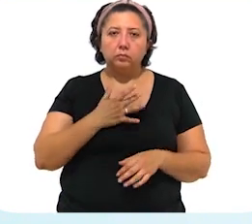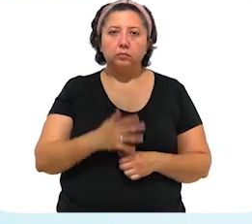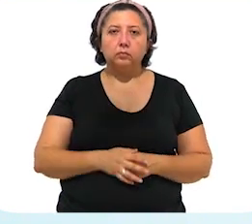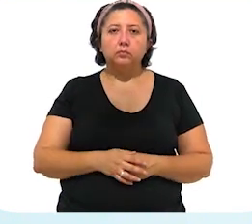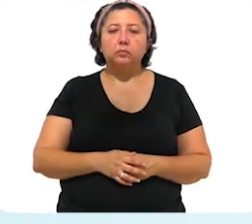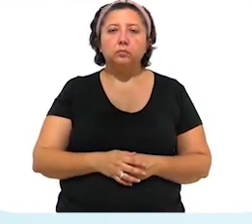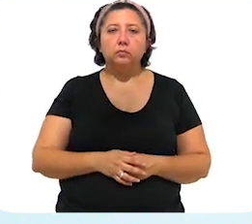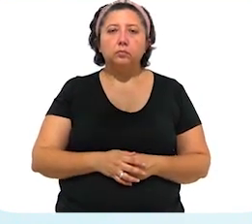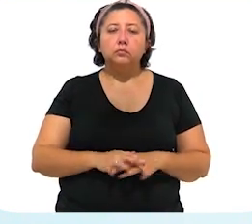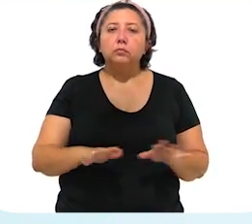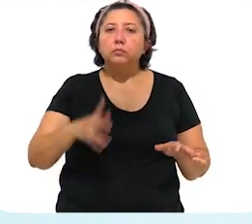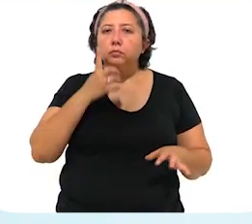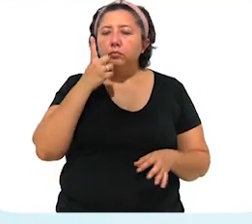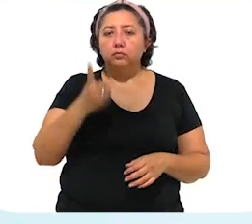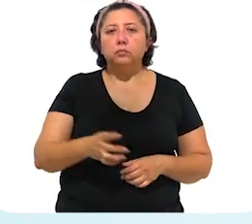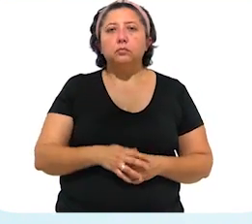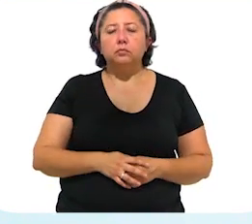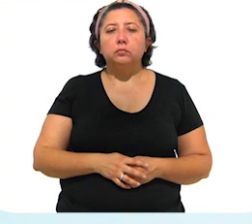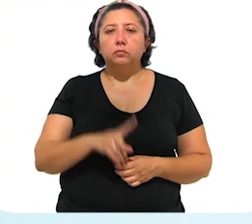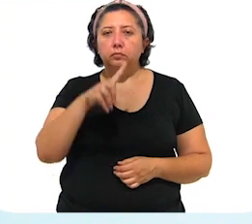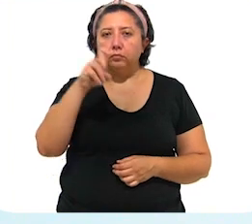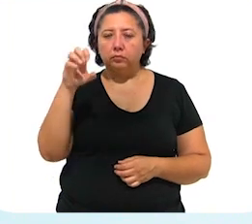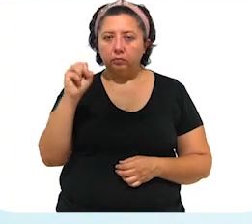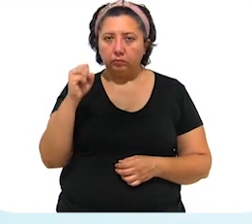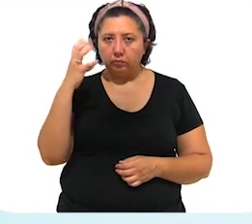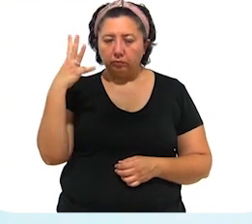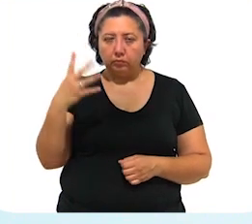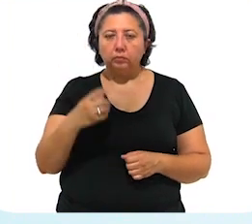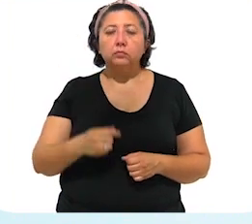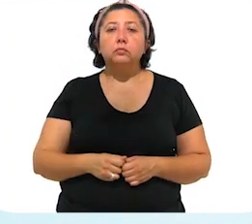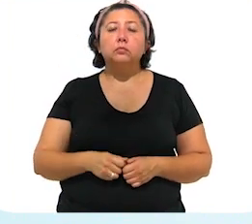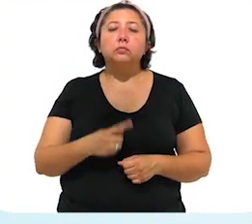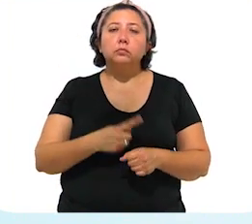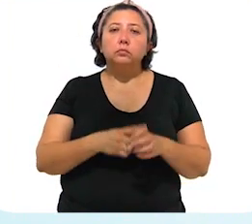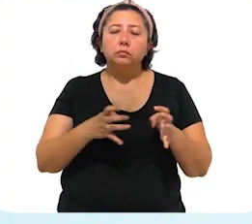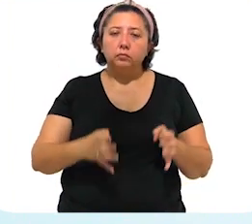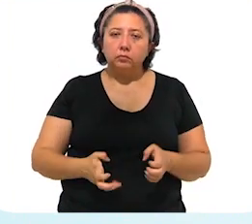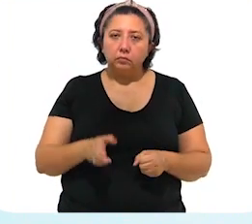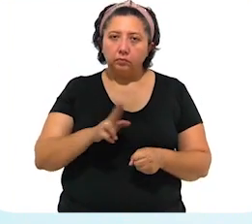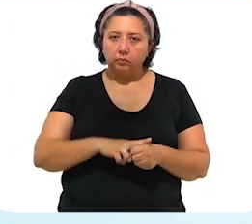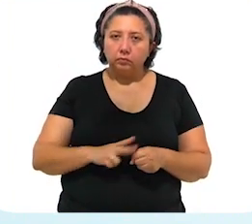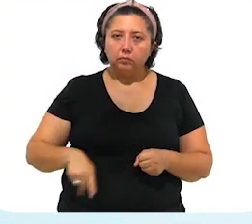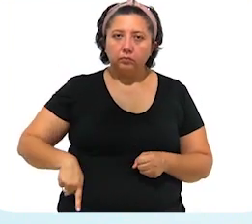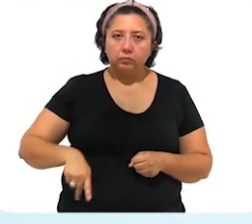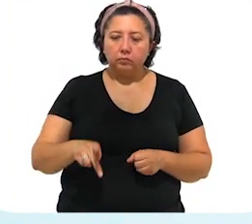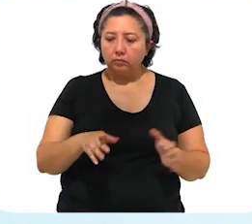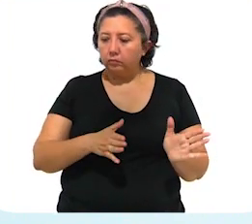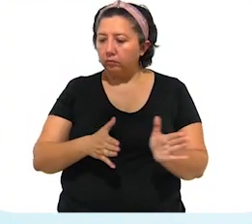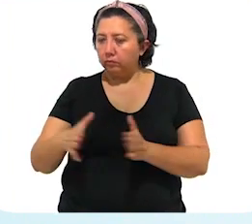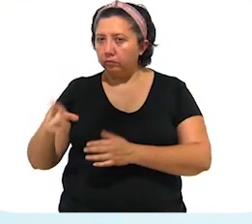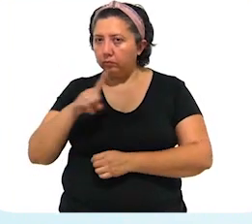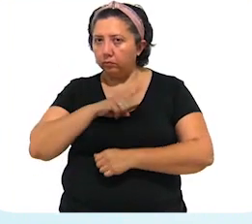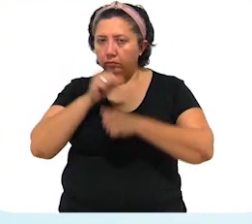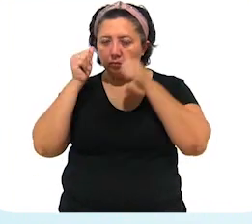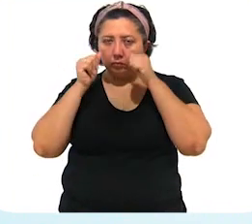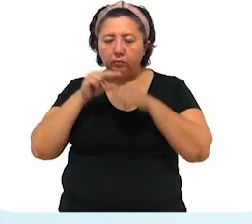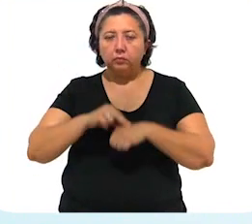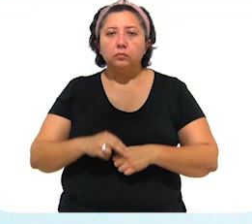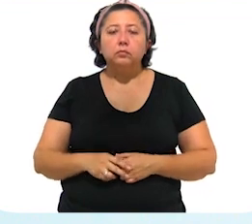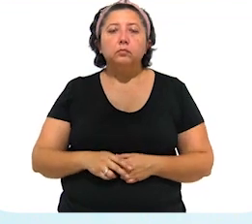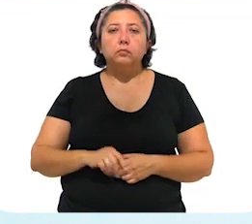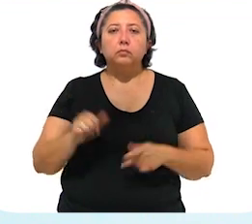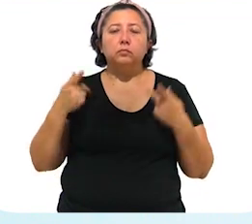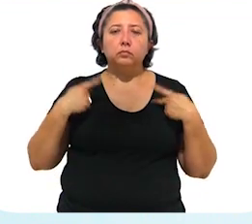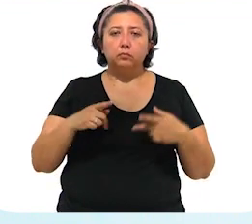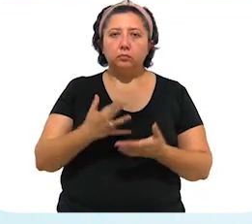síntomas leves como ya se mencionó ciento cuatro de los casos positivos están en hospitales públicos y en aislamiento total